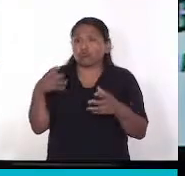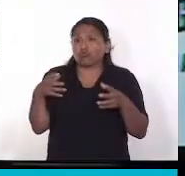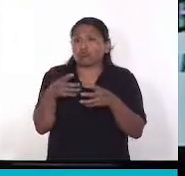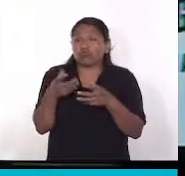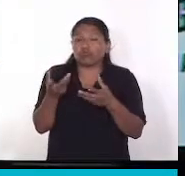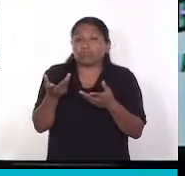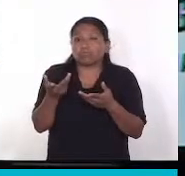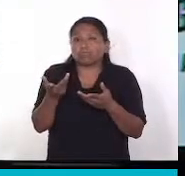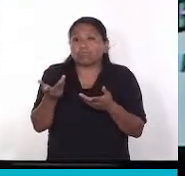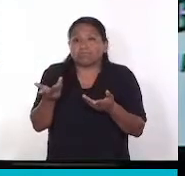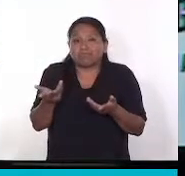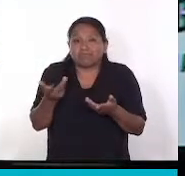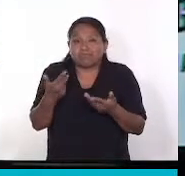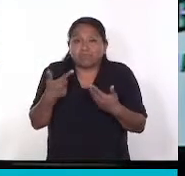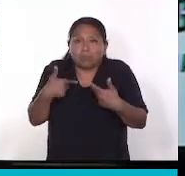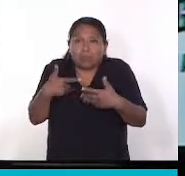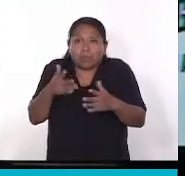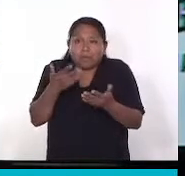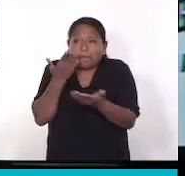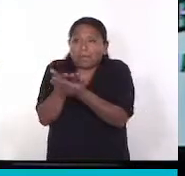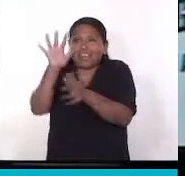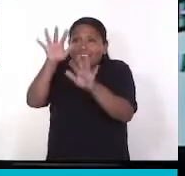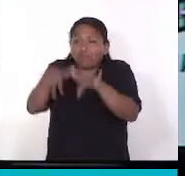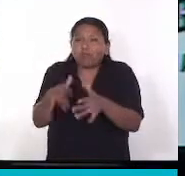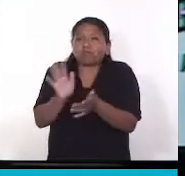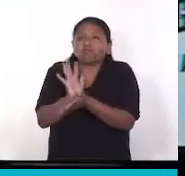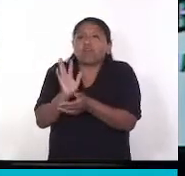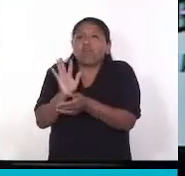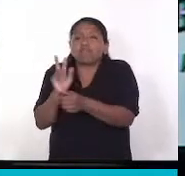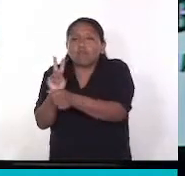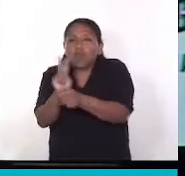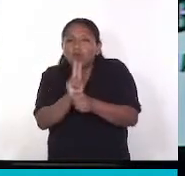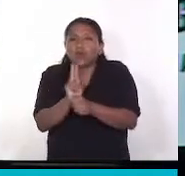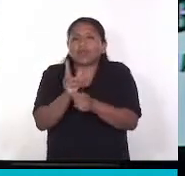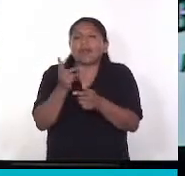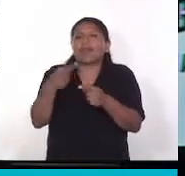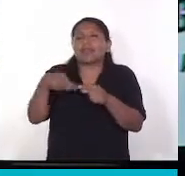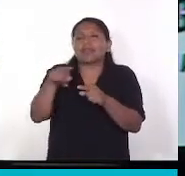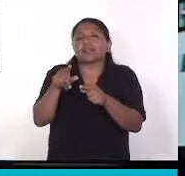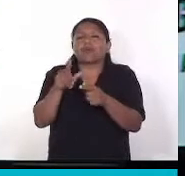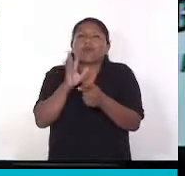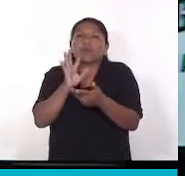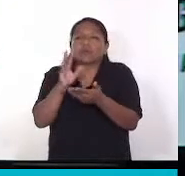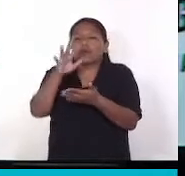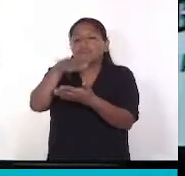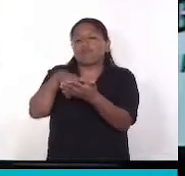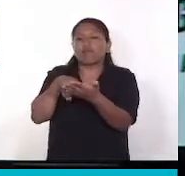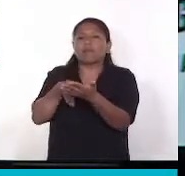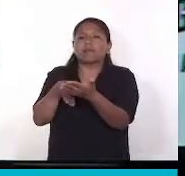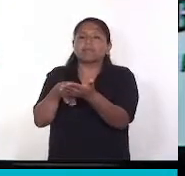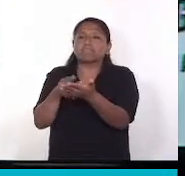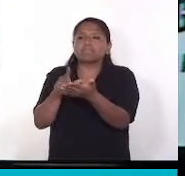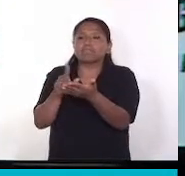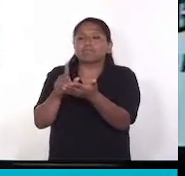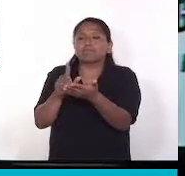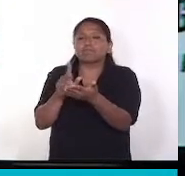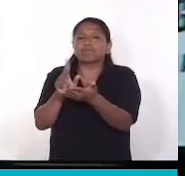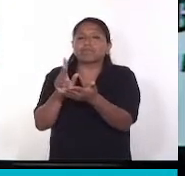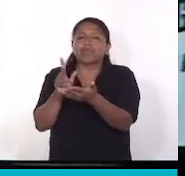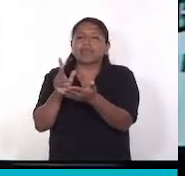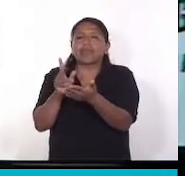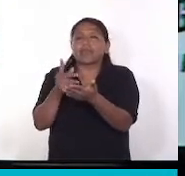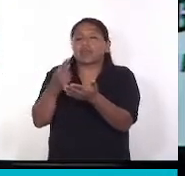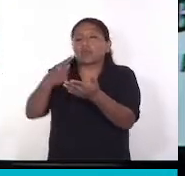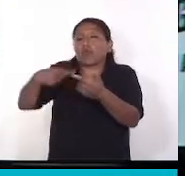tenemos esa posibilidad, cuidando de no hacer en ese pedido de informe ninguna